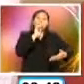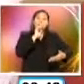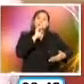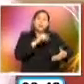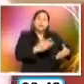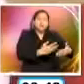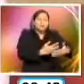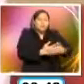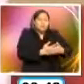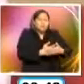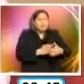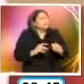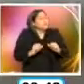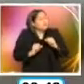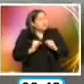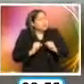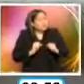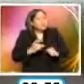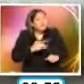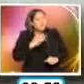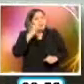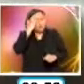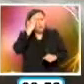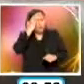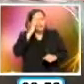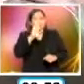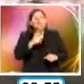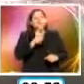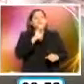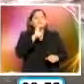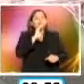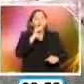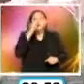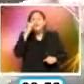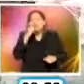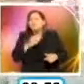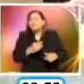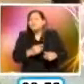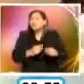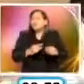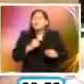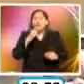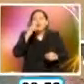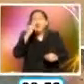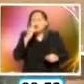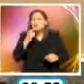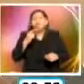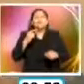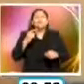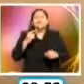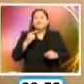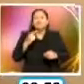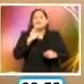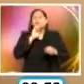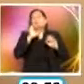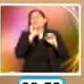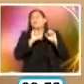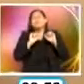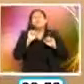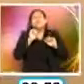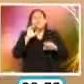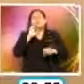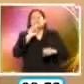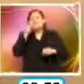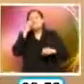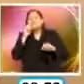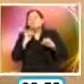de la madre, ¿no? Así es un muy buen mamífero y como buen mamífero se va a guiar por su olfato, empieza a olfatear a su mamá, claro que está